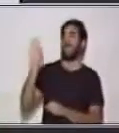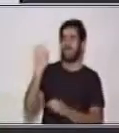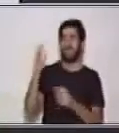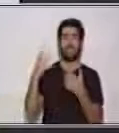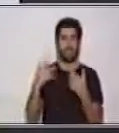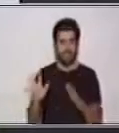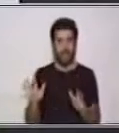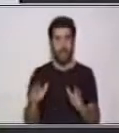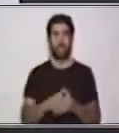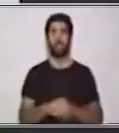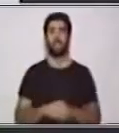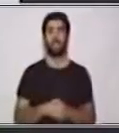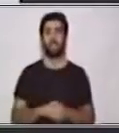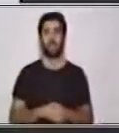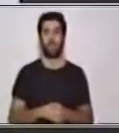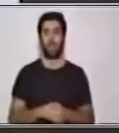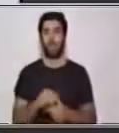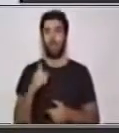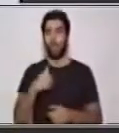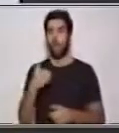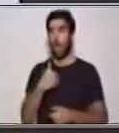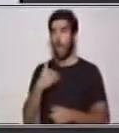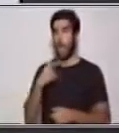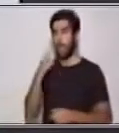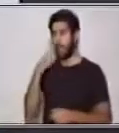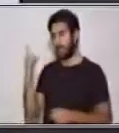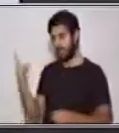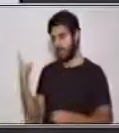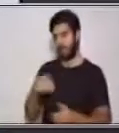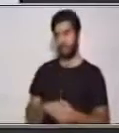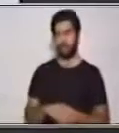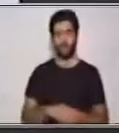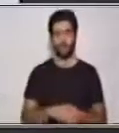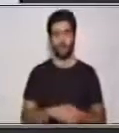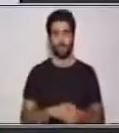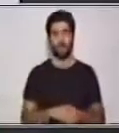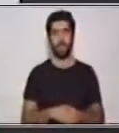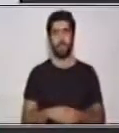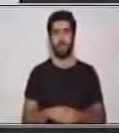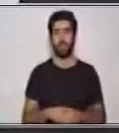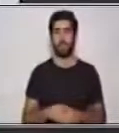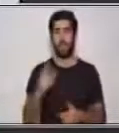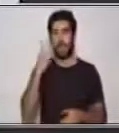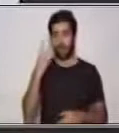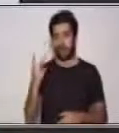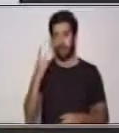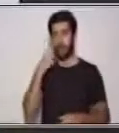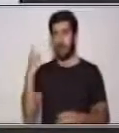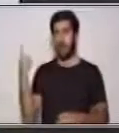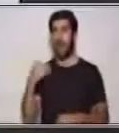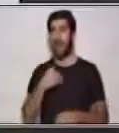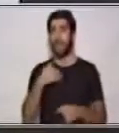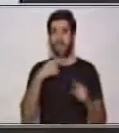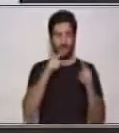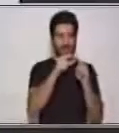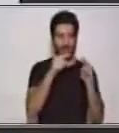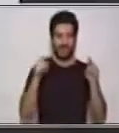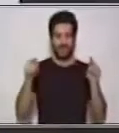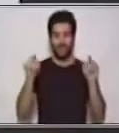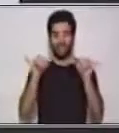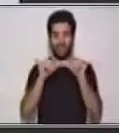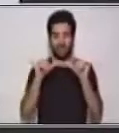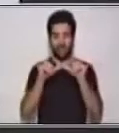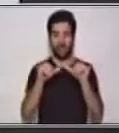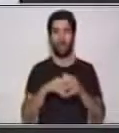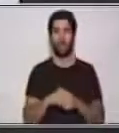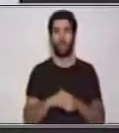figura, voy a tener lo siguiente. Vamos a ver. Aquí tenemos una distancia X.